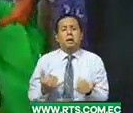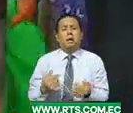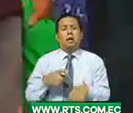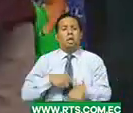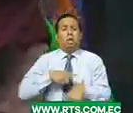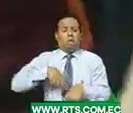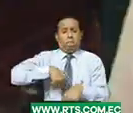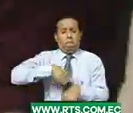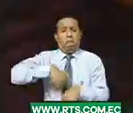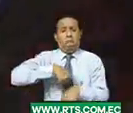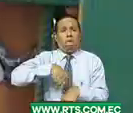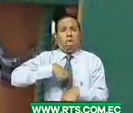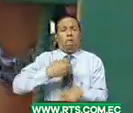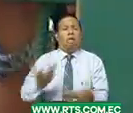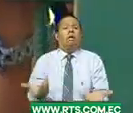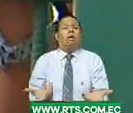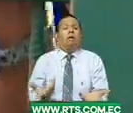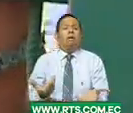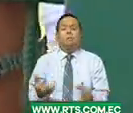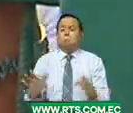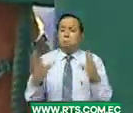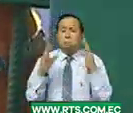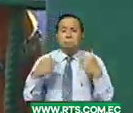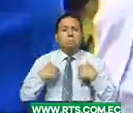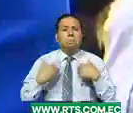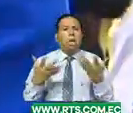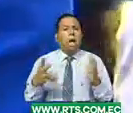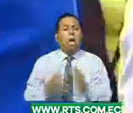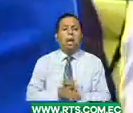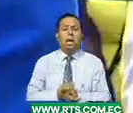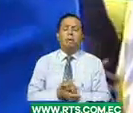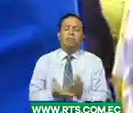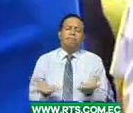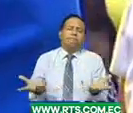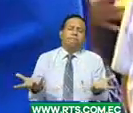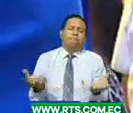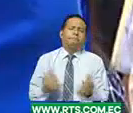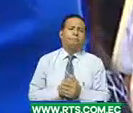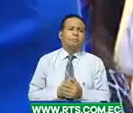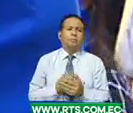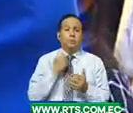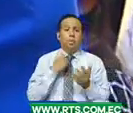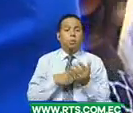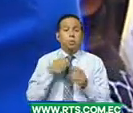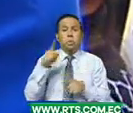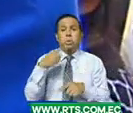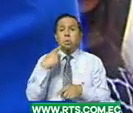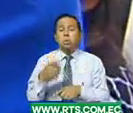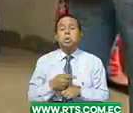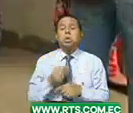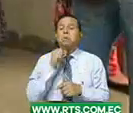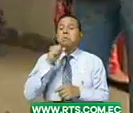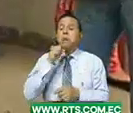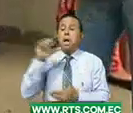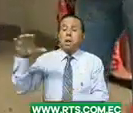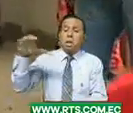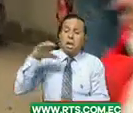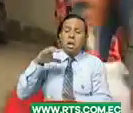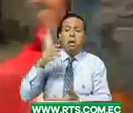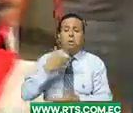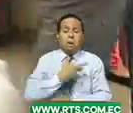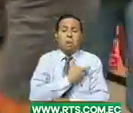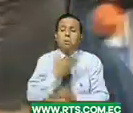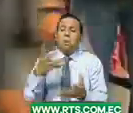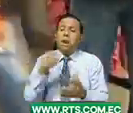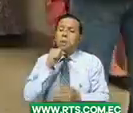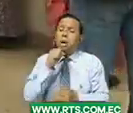sí, que sí, y ahora no, que son los de 41 para arriba. Supuestamente que no llega la vacuna, que recién llegó la vacuna, así estamos. ¿Usted vive en